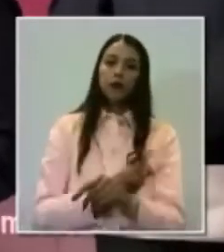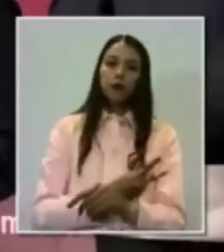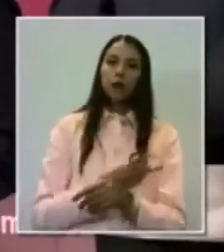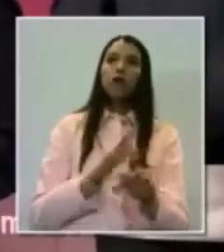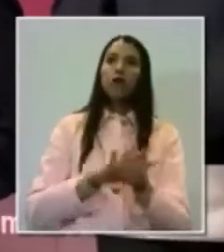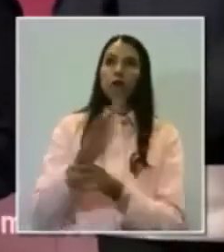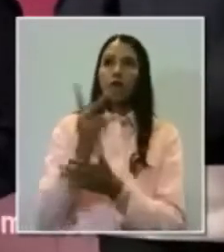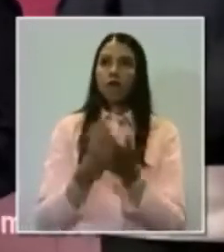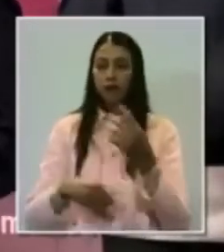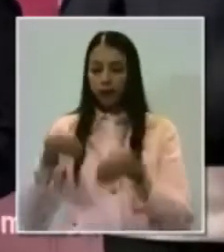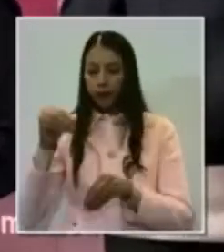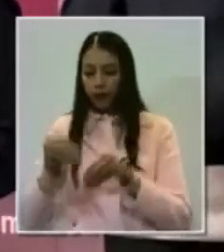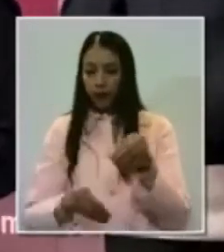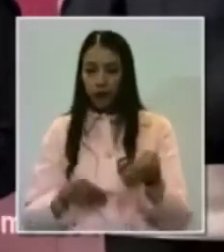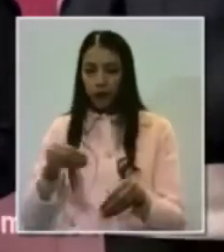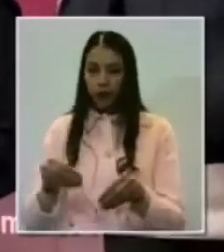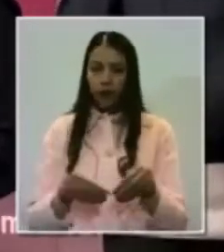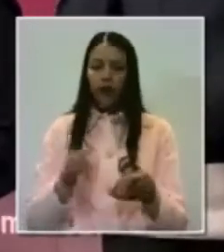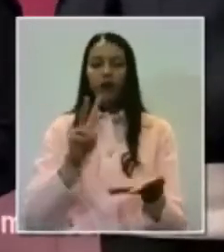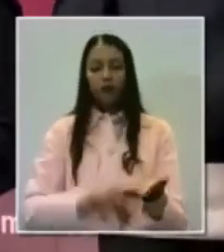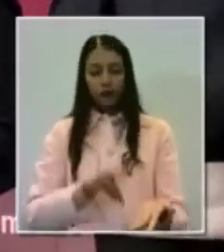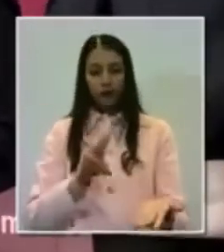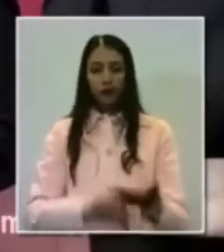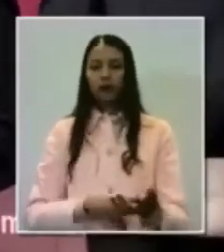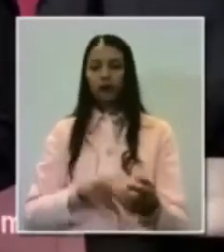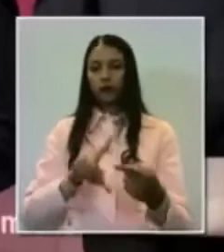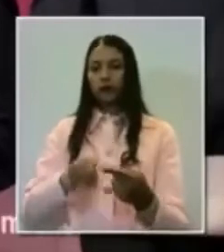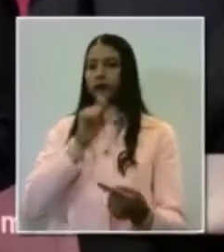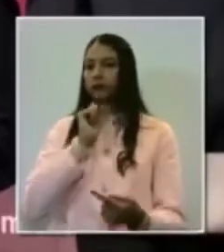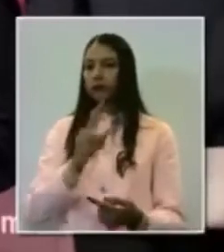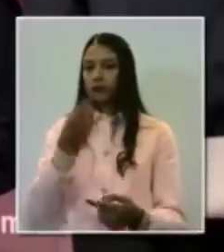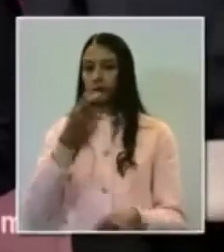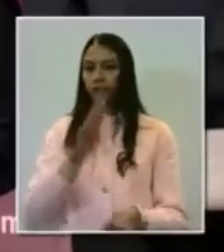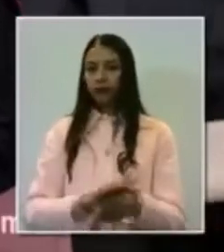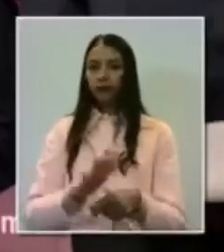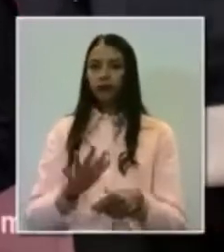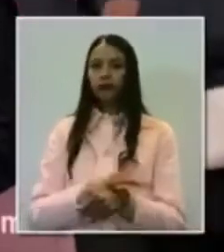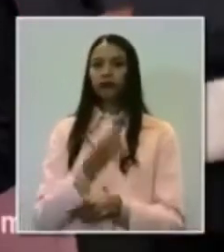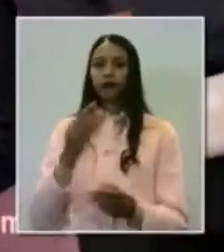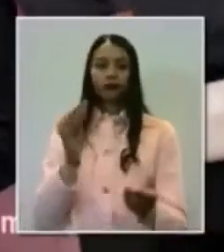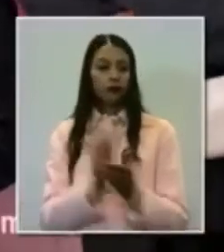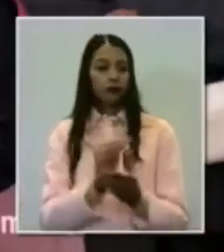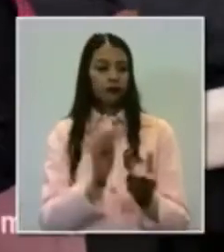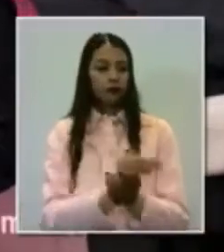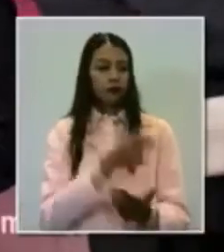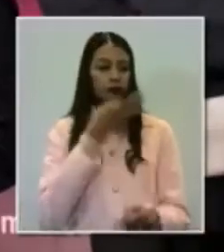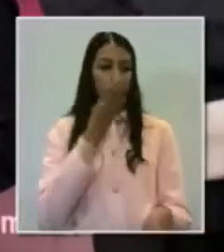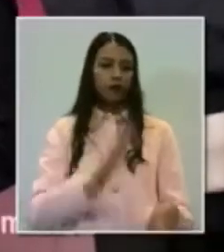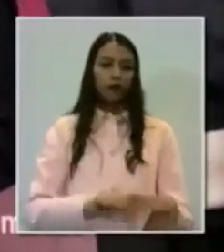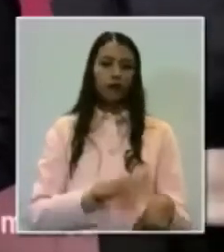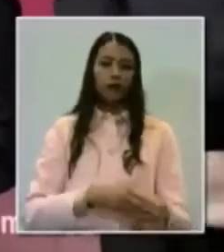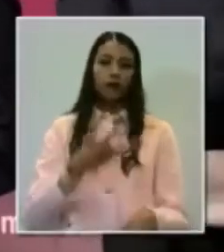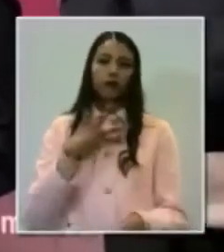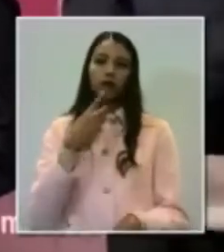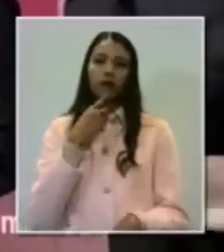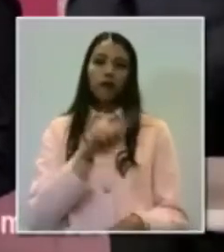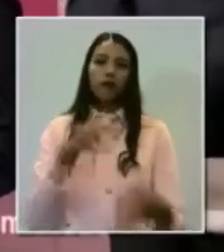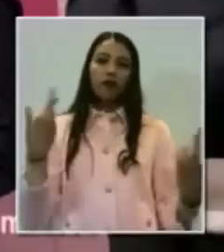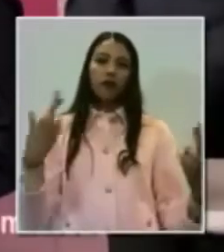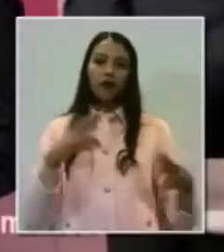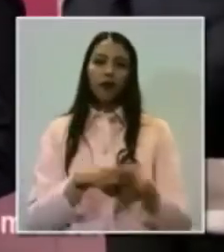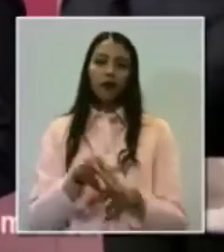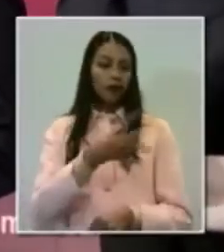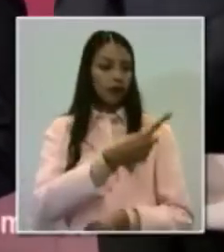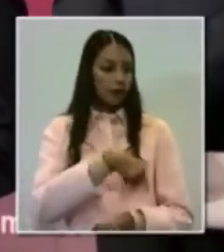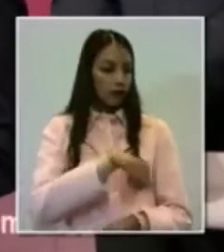planeación cuadró y se validó con la misma dirección por la omisión de reportar y que había una denuncia por los